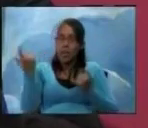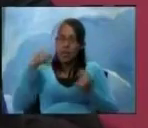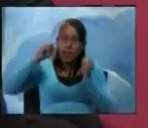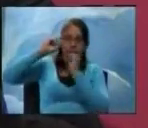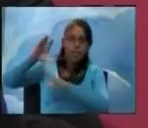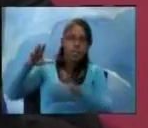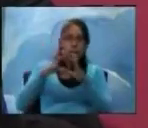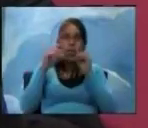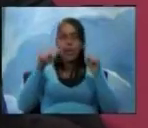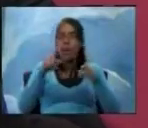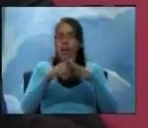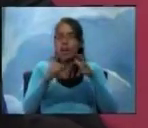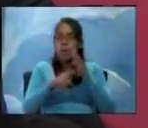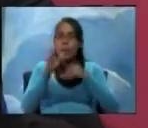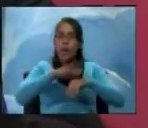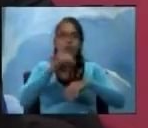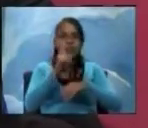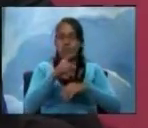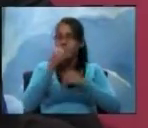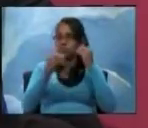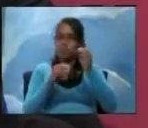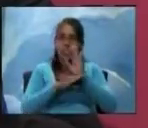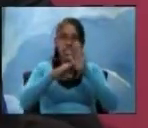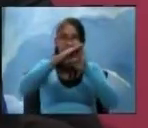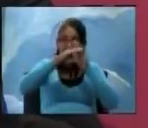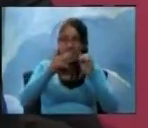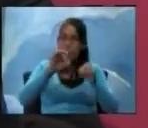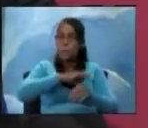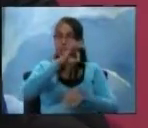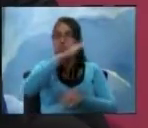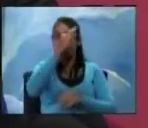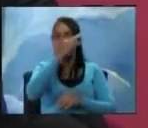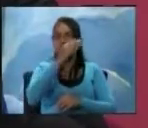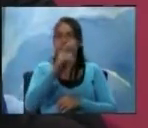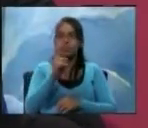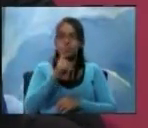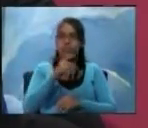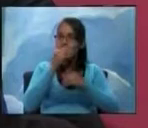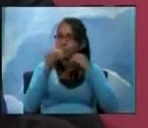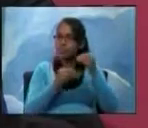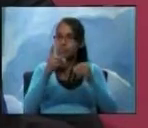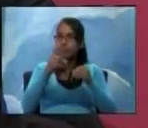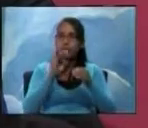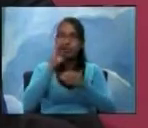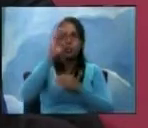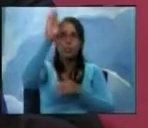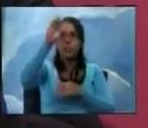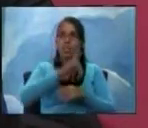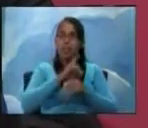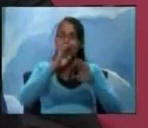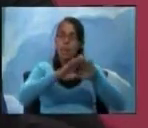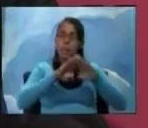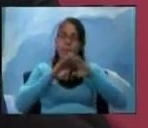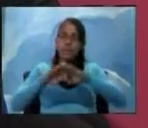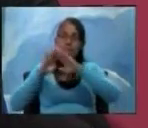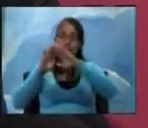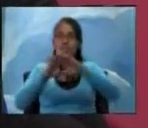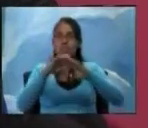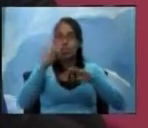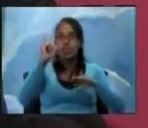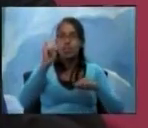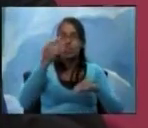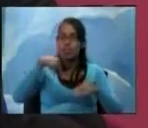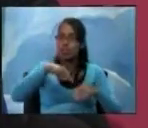desechar todas estas cosas porque no nos hacen crecer espiritualmente, no nos hacen prosperar en el ministerio y